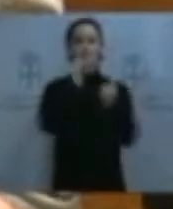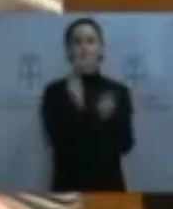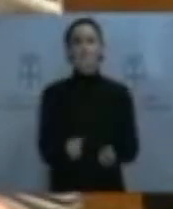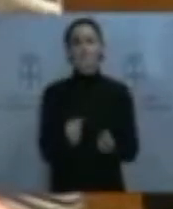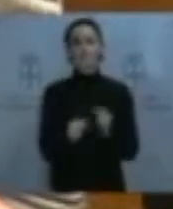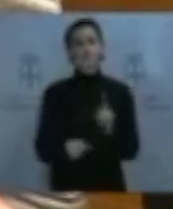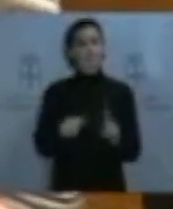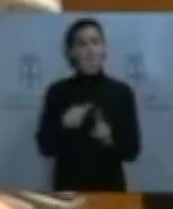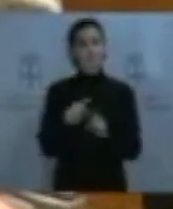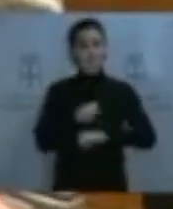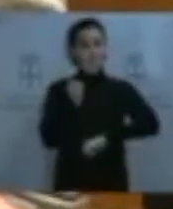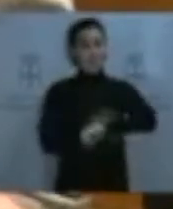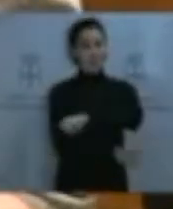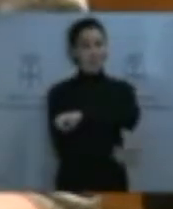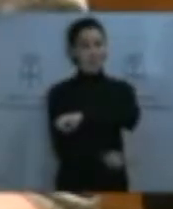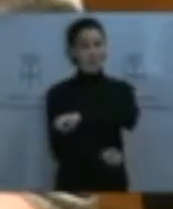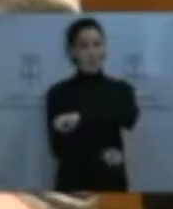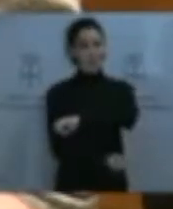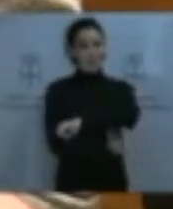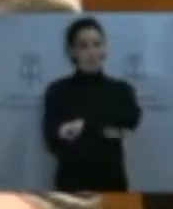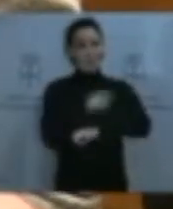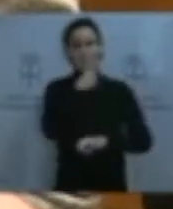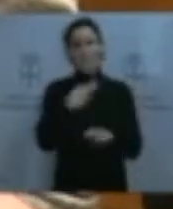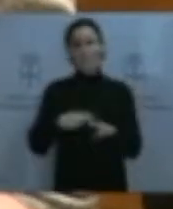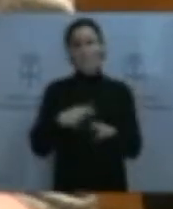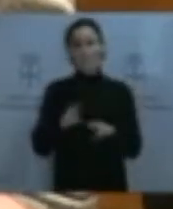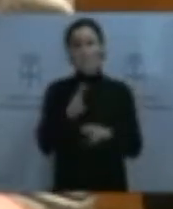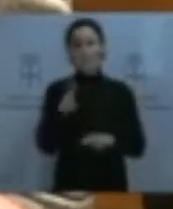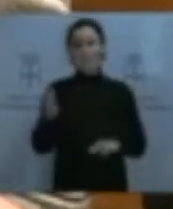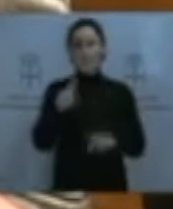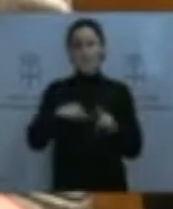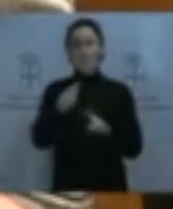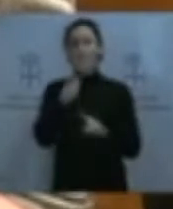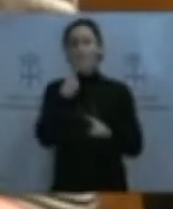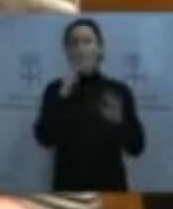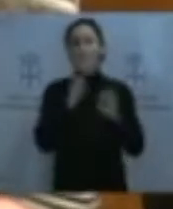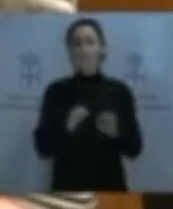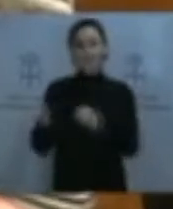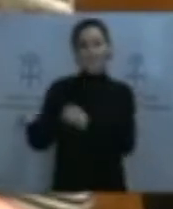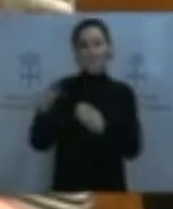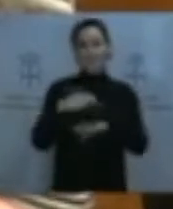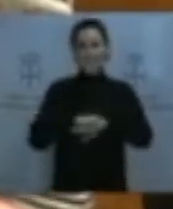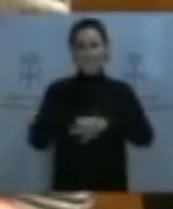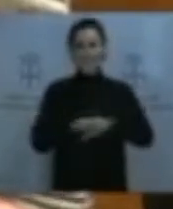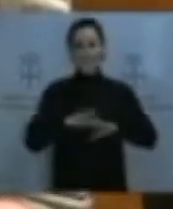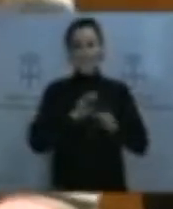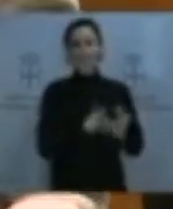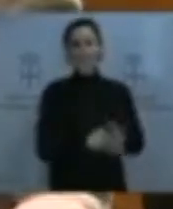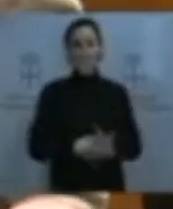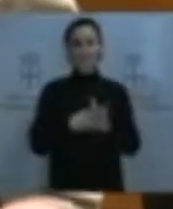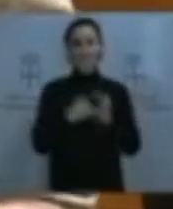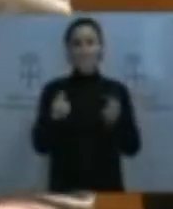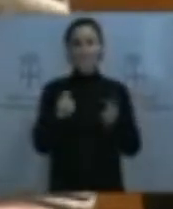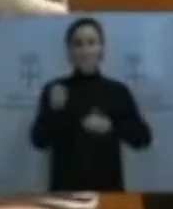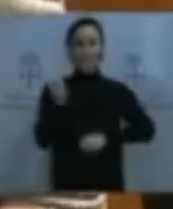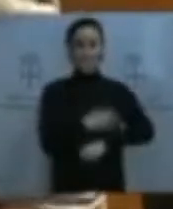falta de fondos por culpa de las políticas del PP. Luego añade usted la de la comunicación por parte del Estado respecto a los ingresos. Habla de